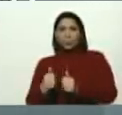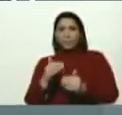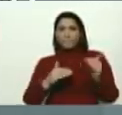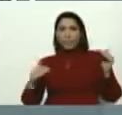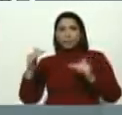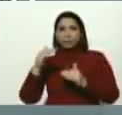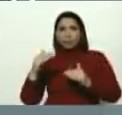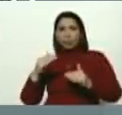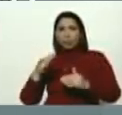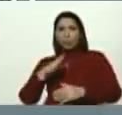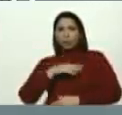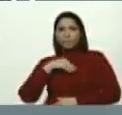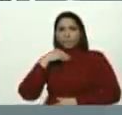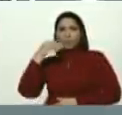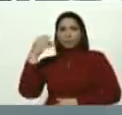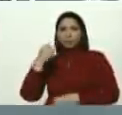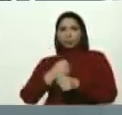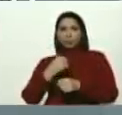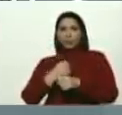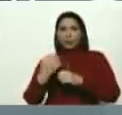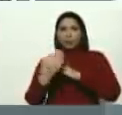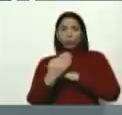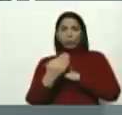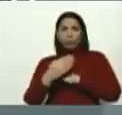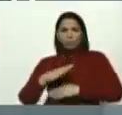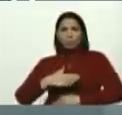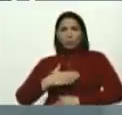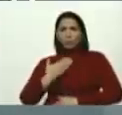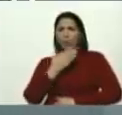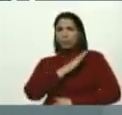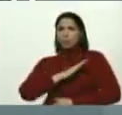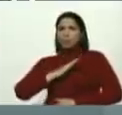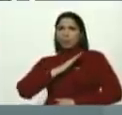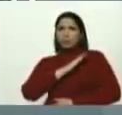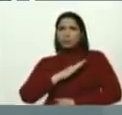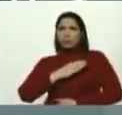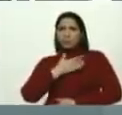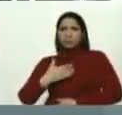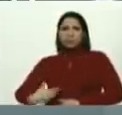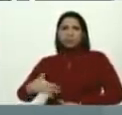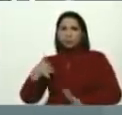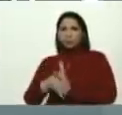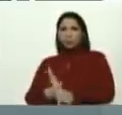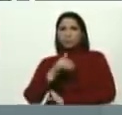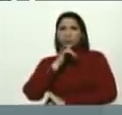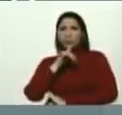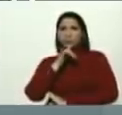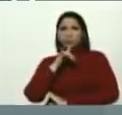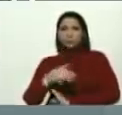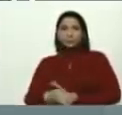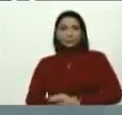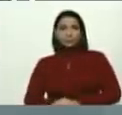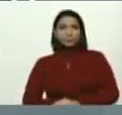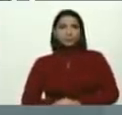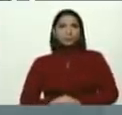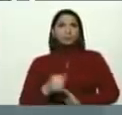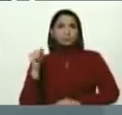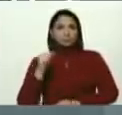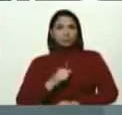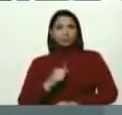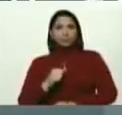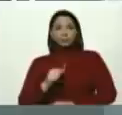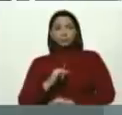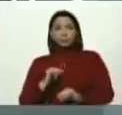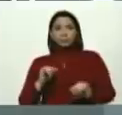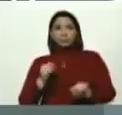trabajo y cuidándonos al máximo. ¿Qué me puede decir la Comisión Presidencial de estos anuncios, por favor? Sí, presidente. Había un